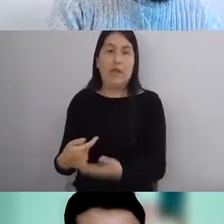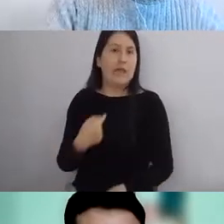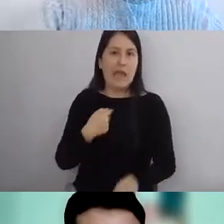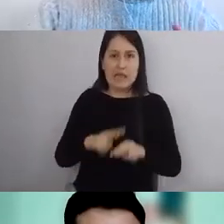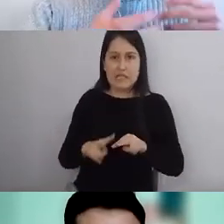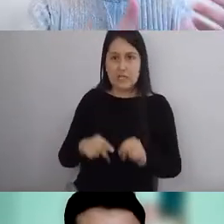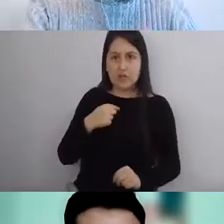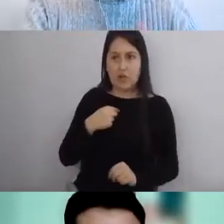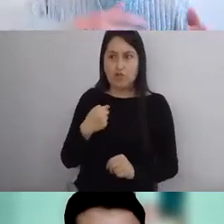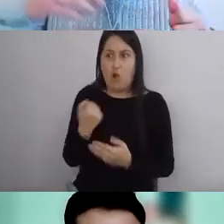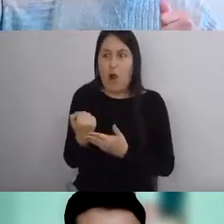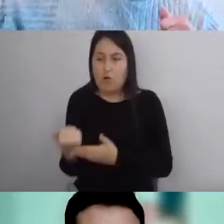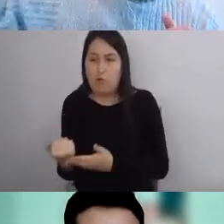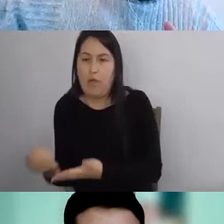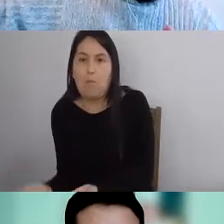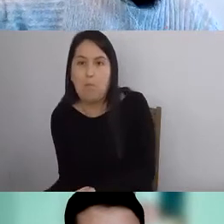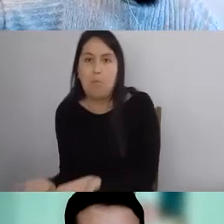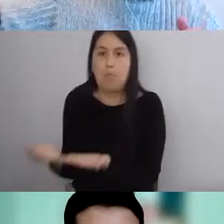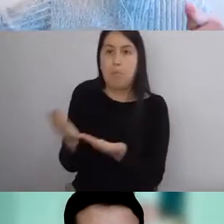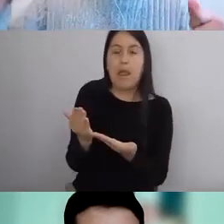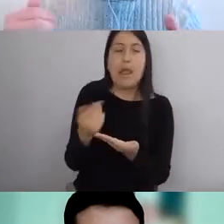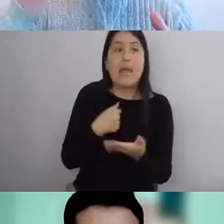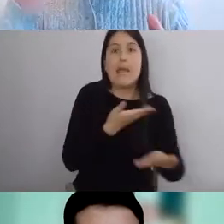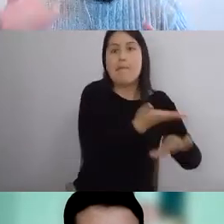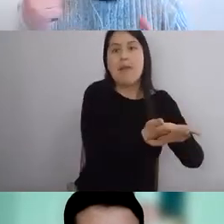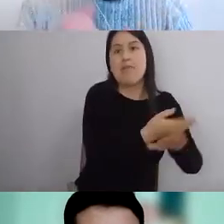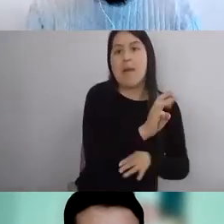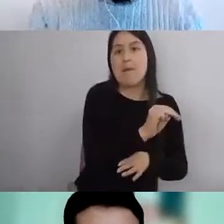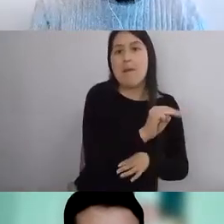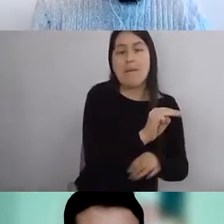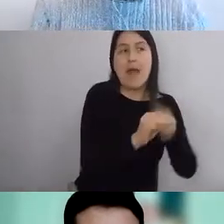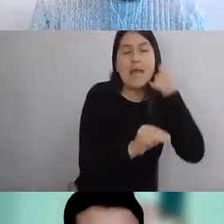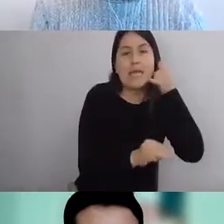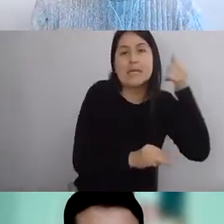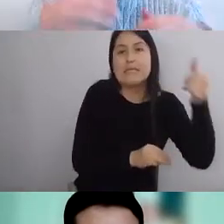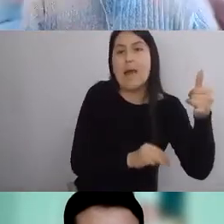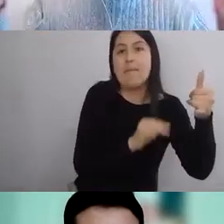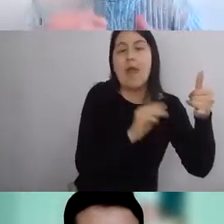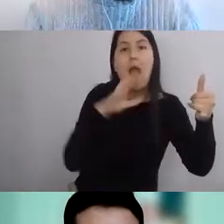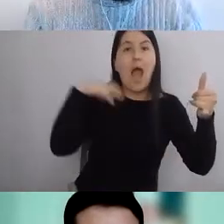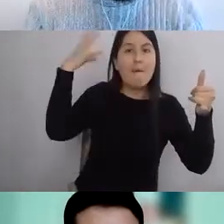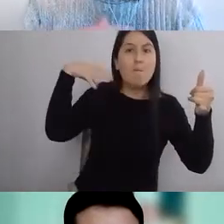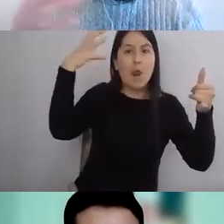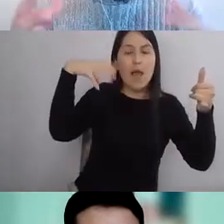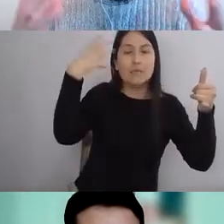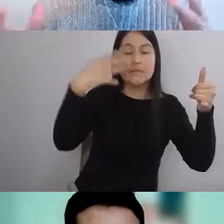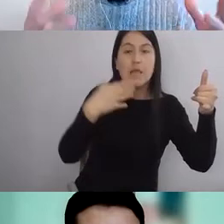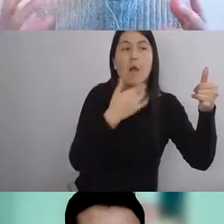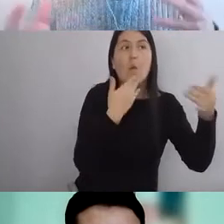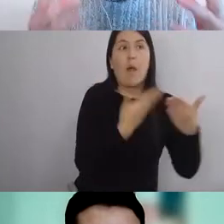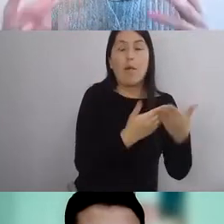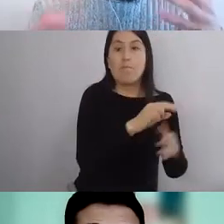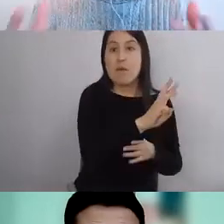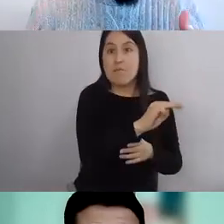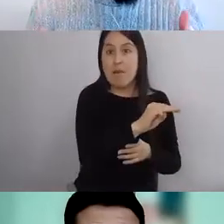levanté del suelo y lo asistí y le pedí a mi madre que llame a una ambulancia cuando, por ejemplo, mi madre estaba